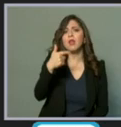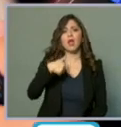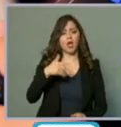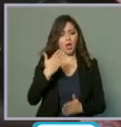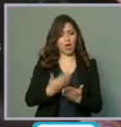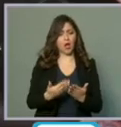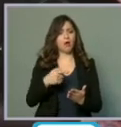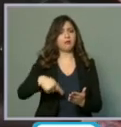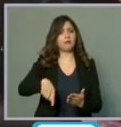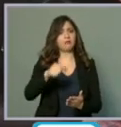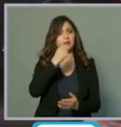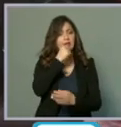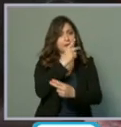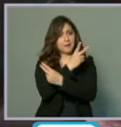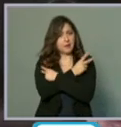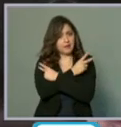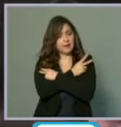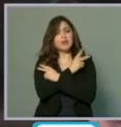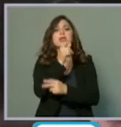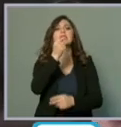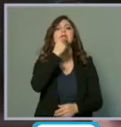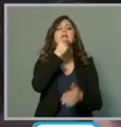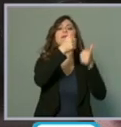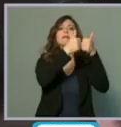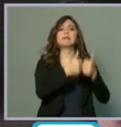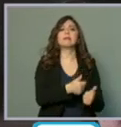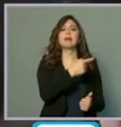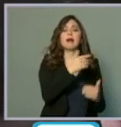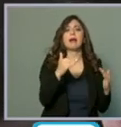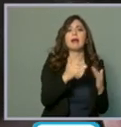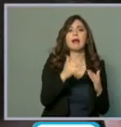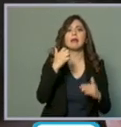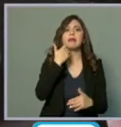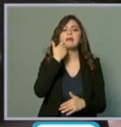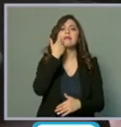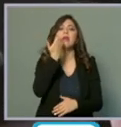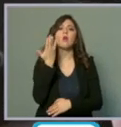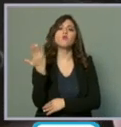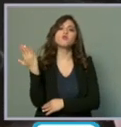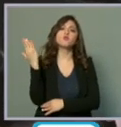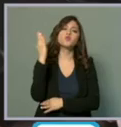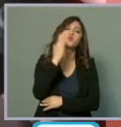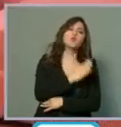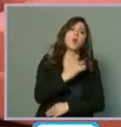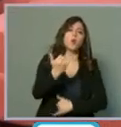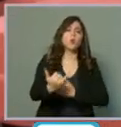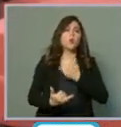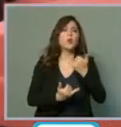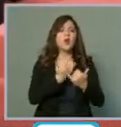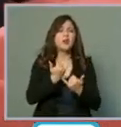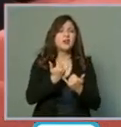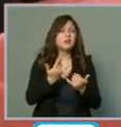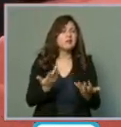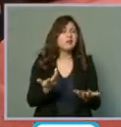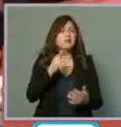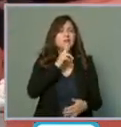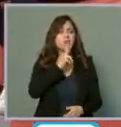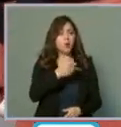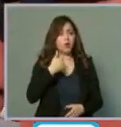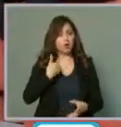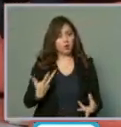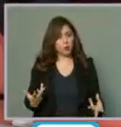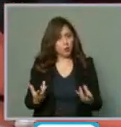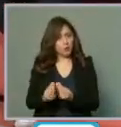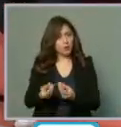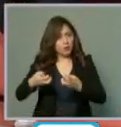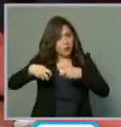tema, porque pues, los niños están en casa y quieren pasar 500 horas, ¿no? O sea, ¿qué se recomienda? Que nos sentemos a platicar con